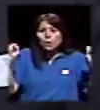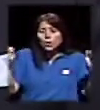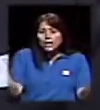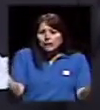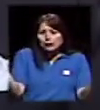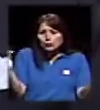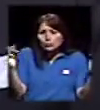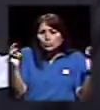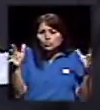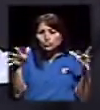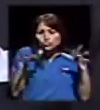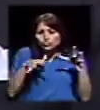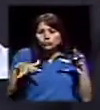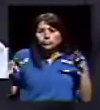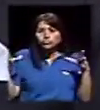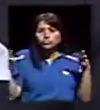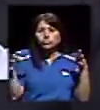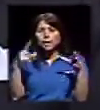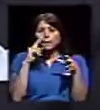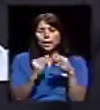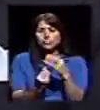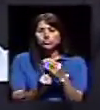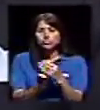empezar a conformar una ciudad.